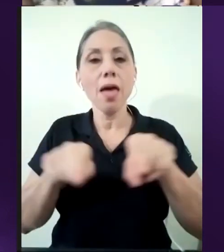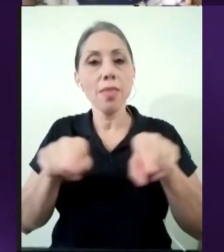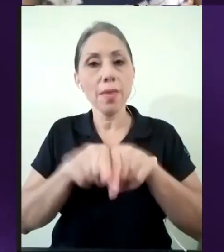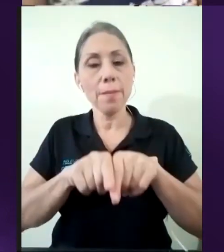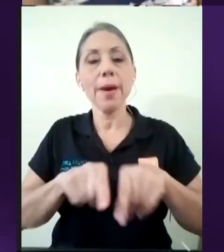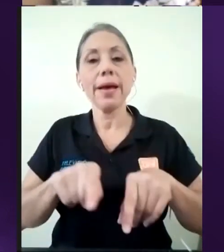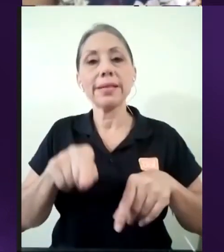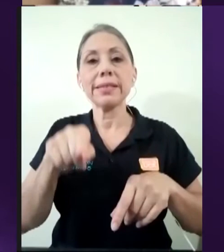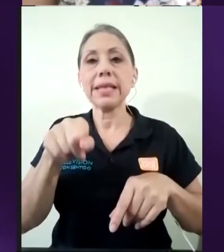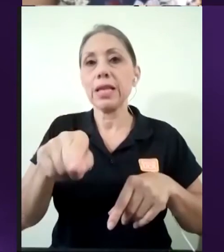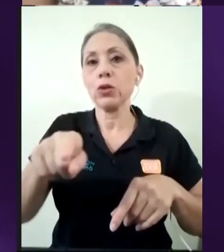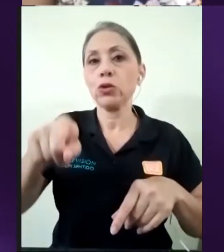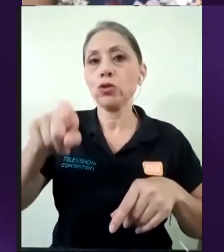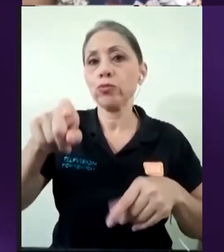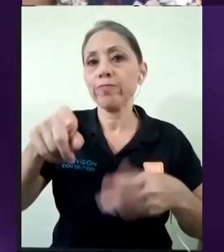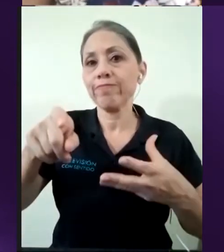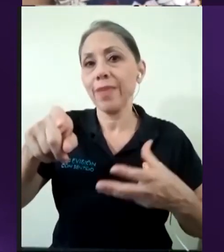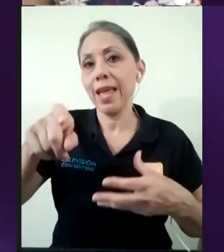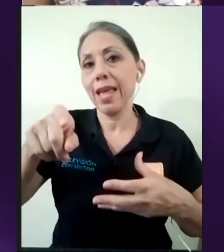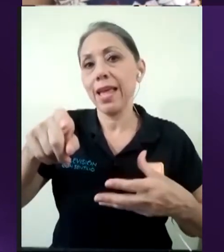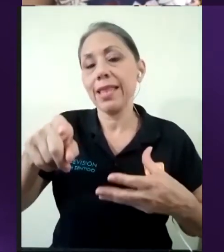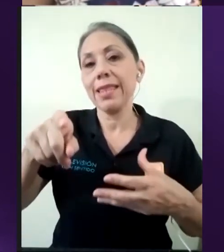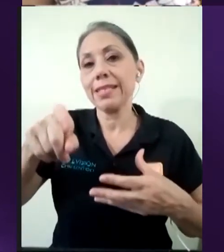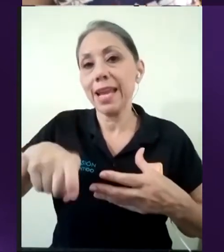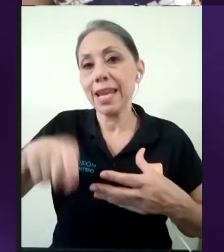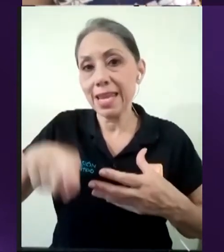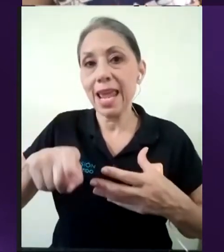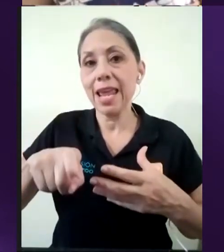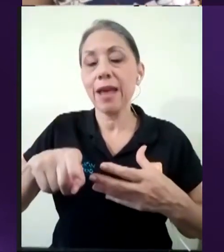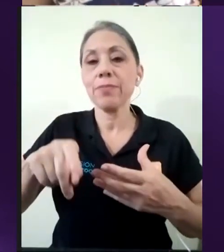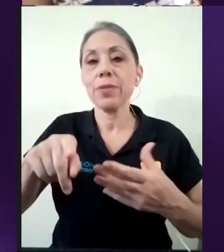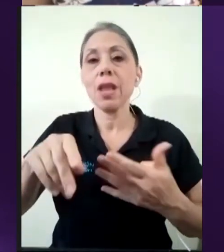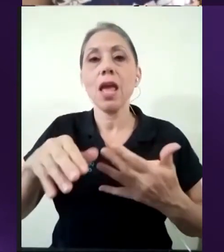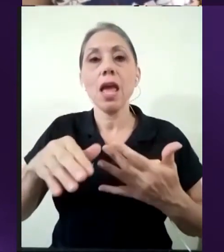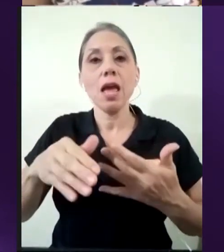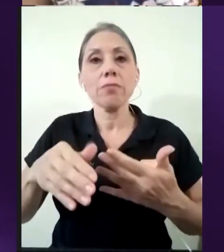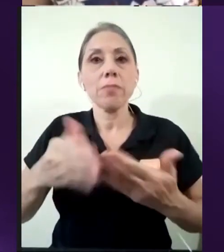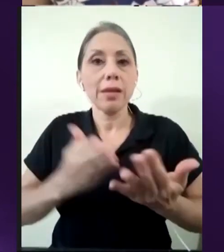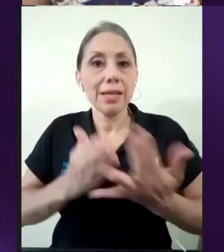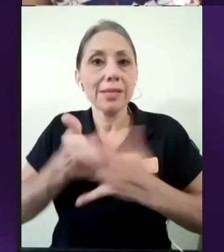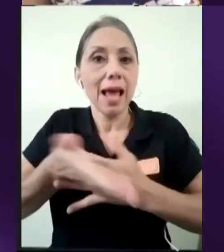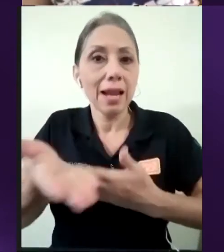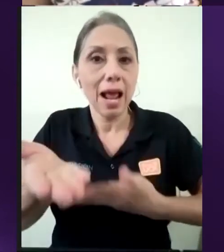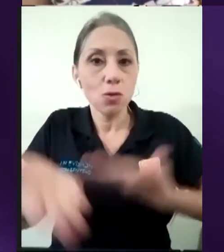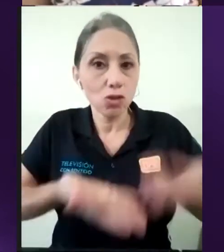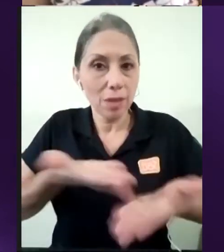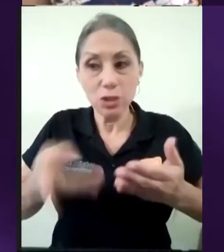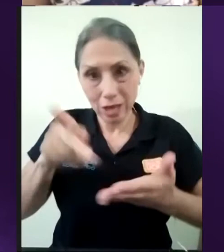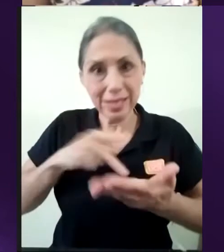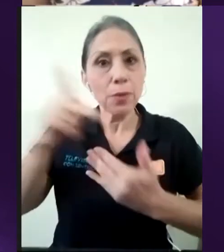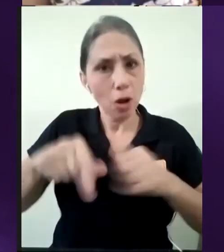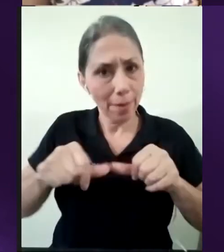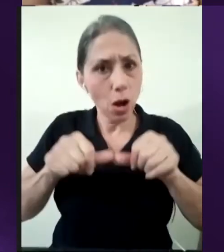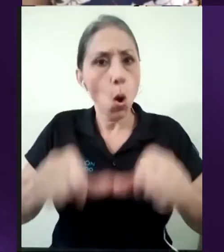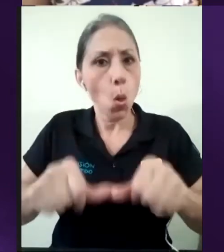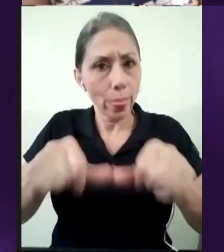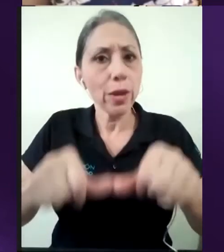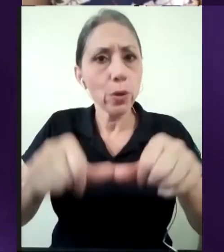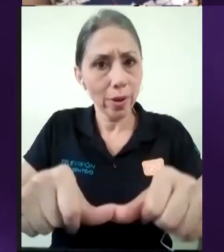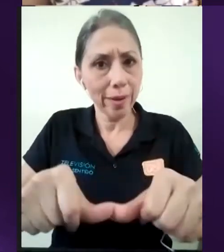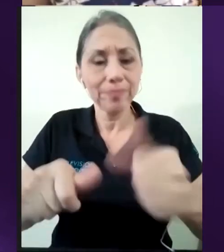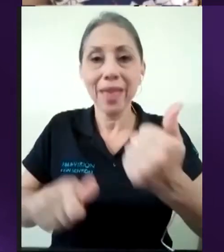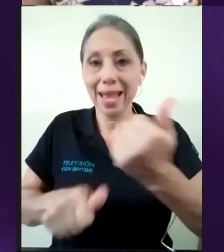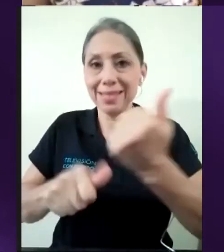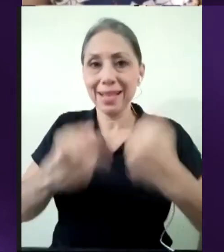accesar algún servicio. El programa continúa, los asistentes personales siguen dando sus apoyos. En